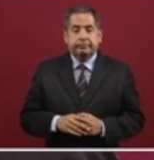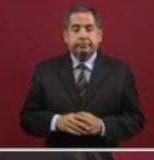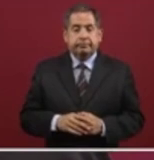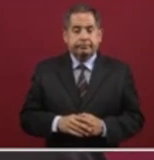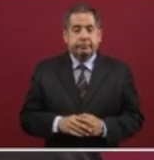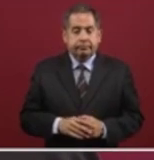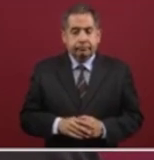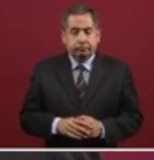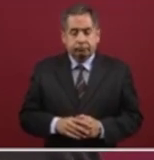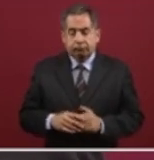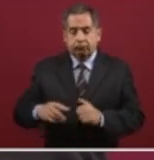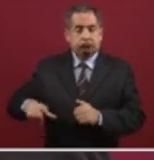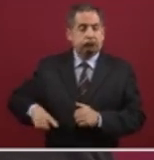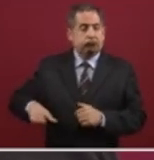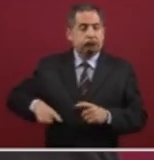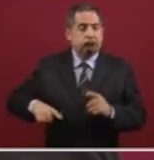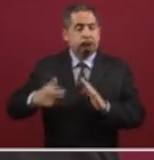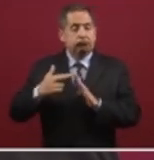el régimen,